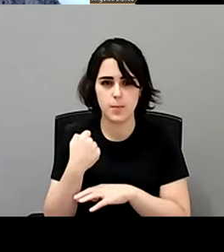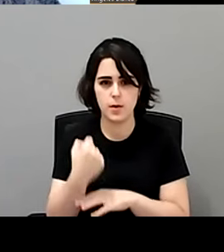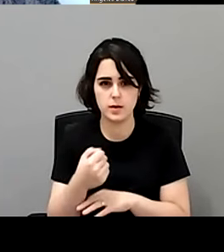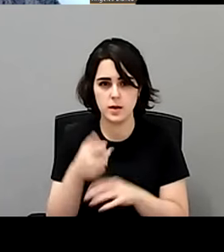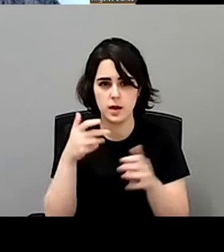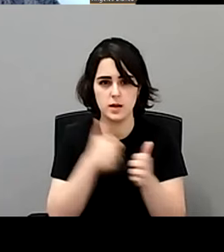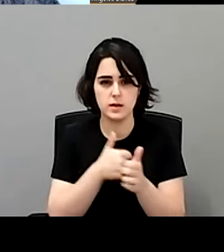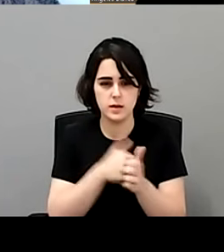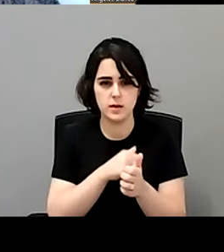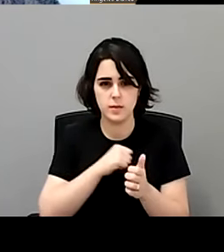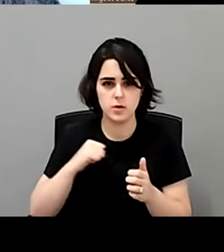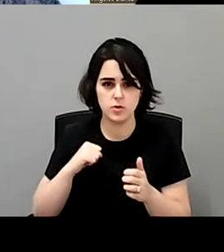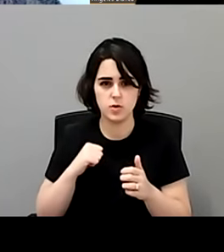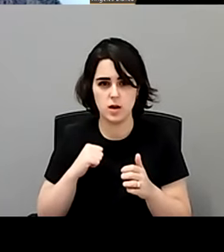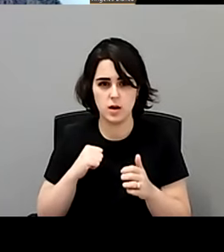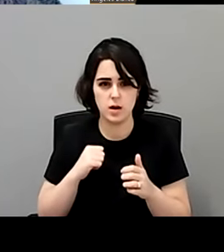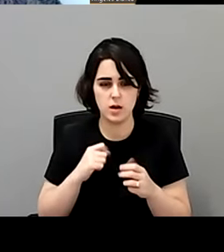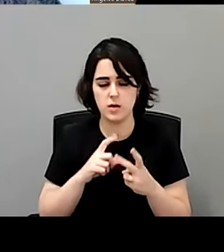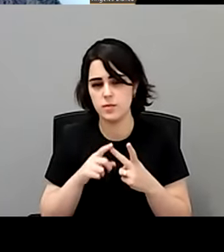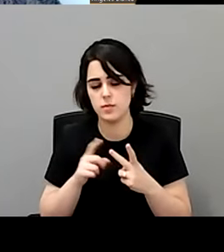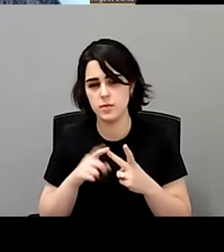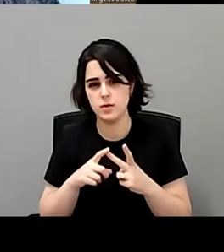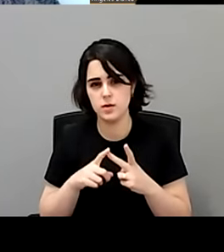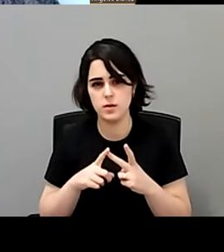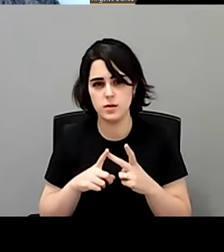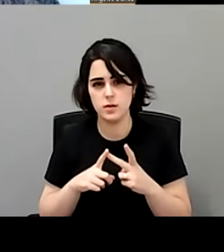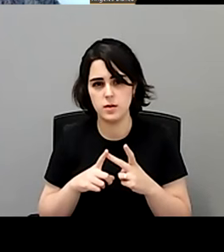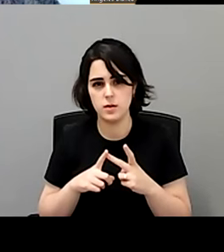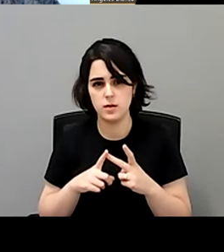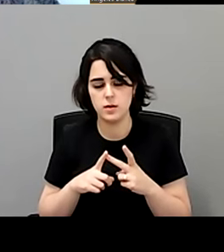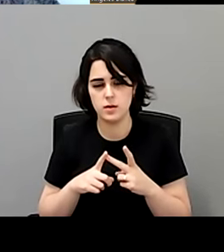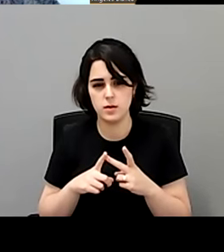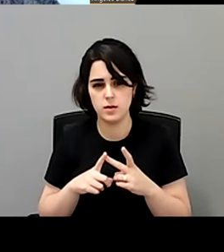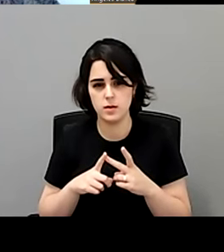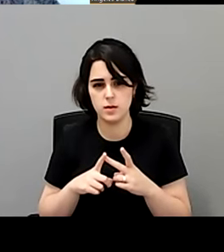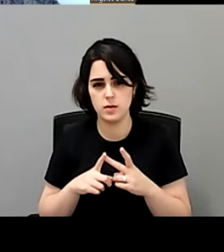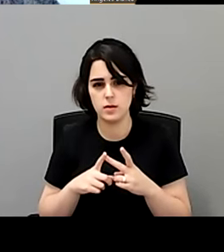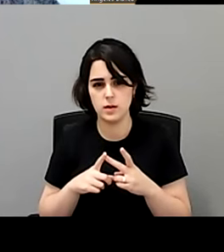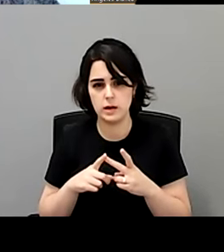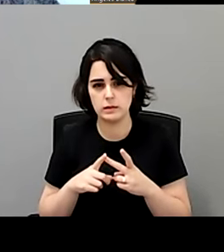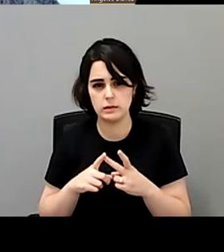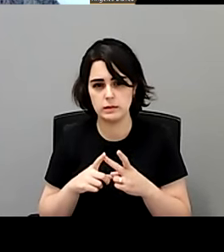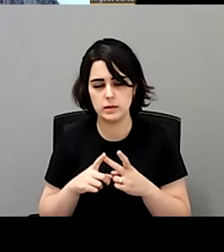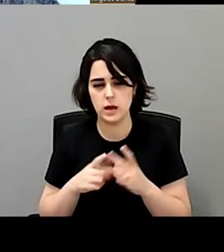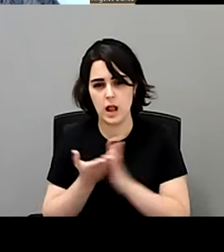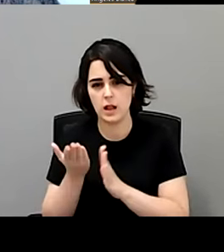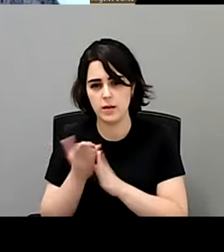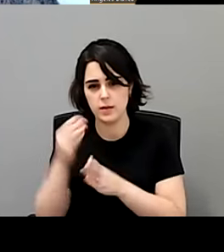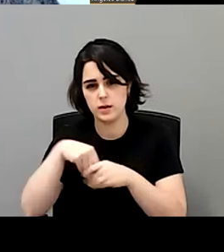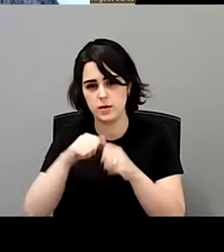asistencia personal, y por otro lado, las alternativas a la vivienda, que no se